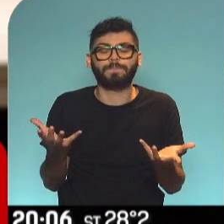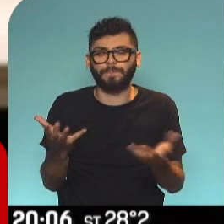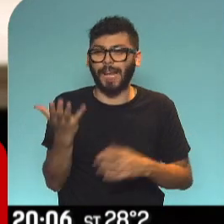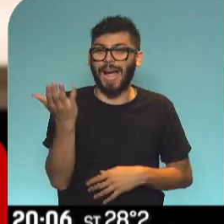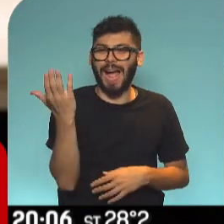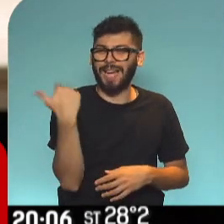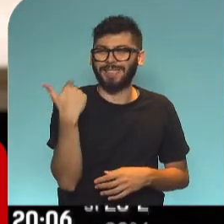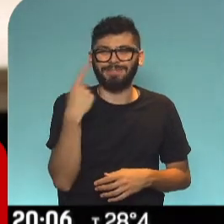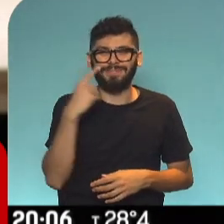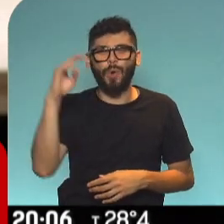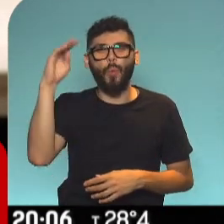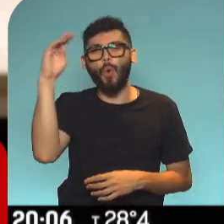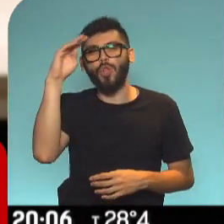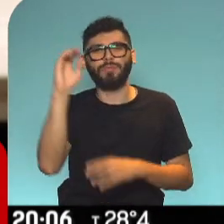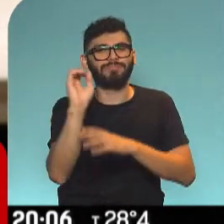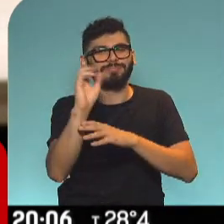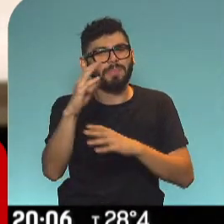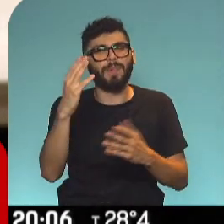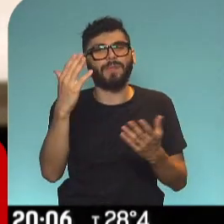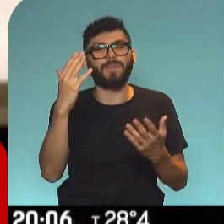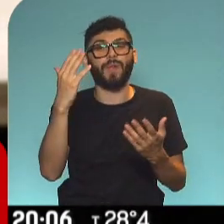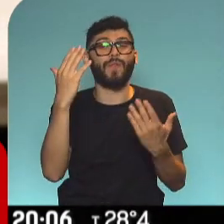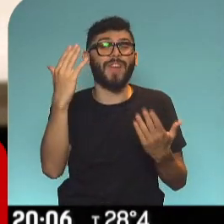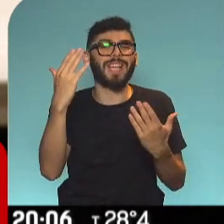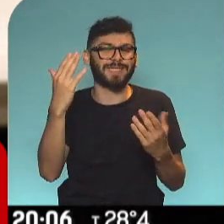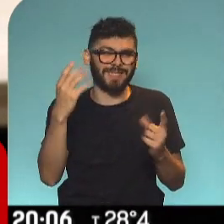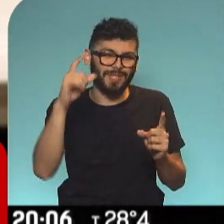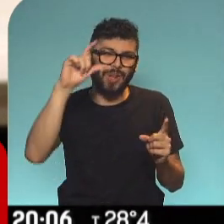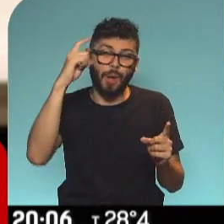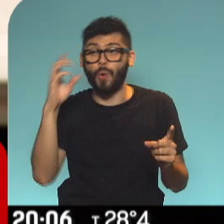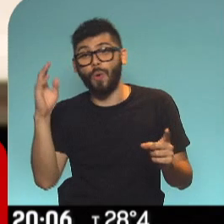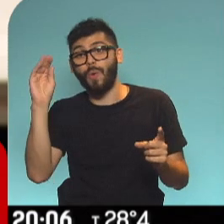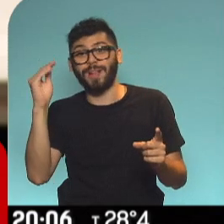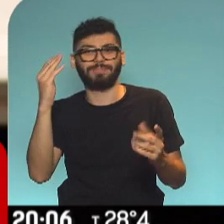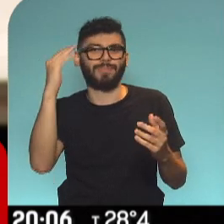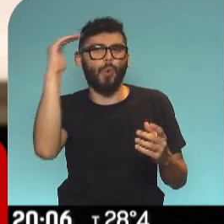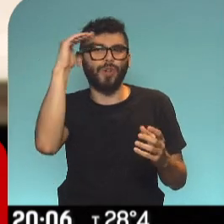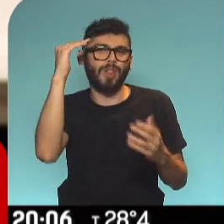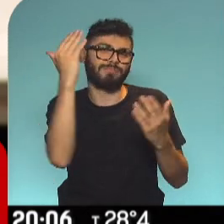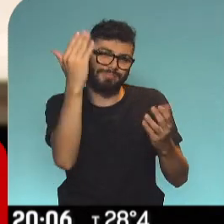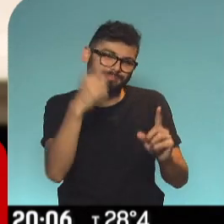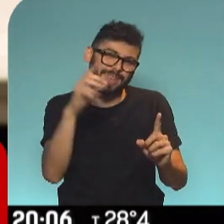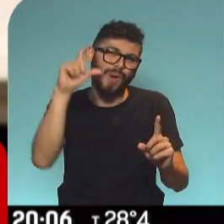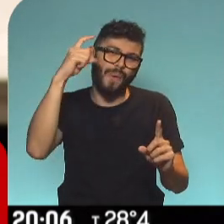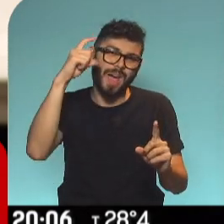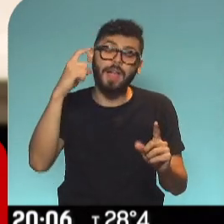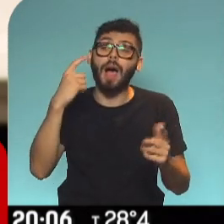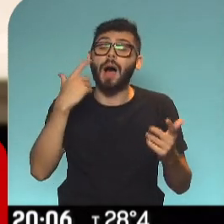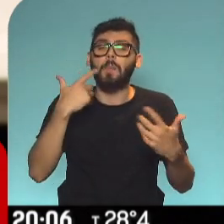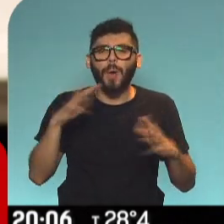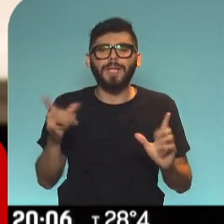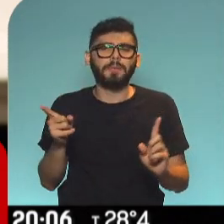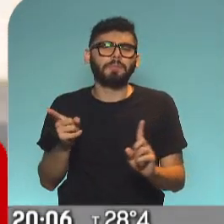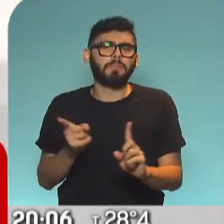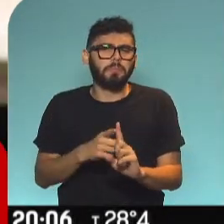mandó una salud, una felicitación Bolsonaro, así que posiblemente encaran algún tipo de vínculo también más pragmático